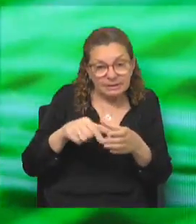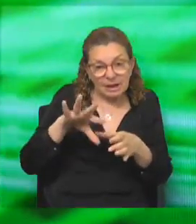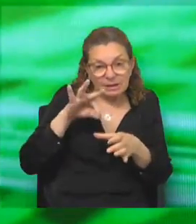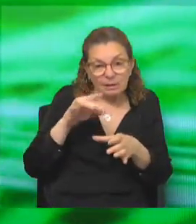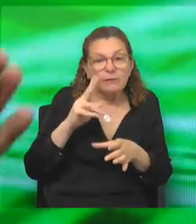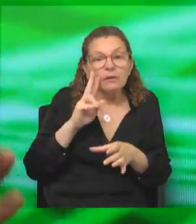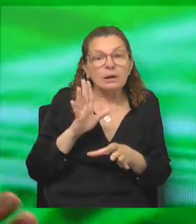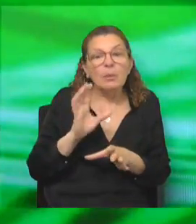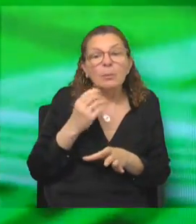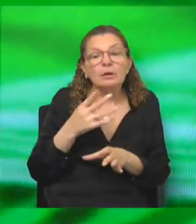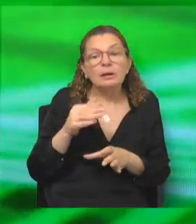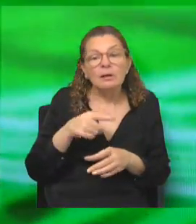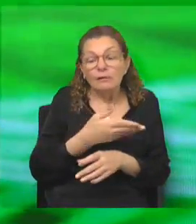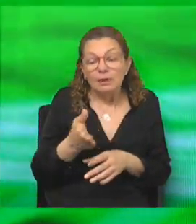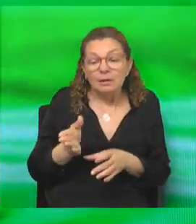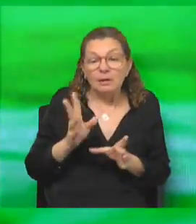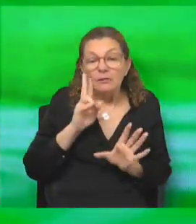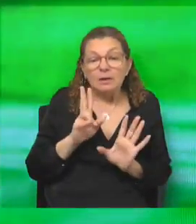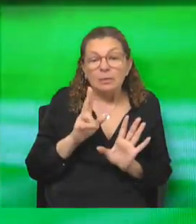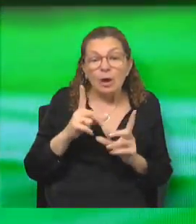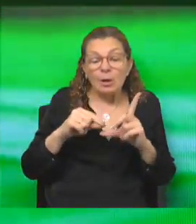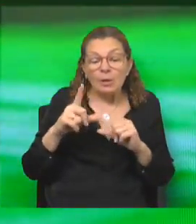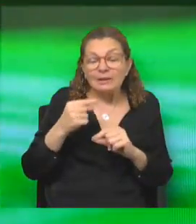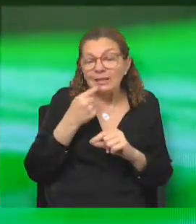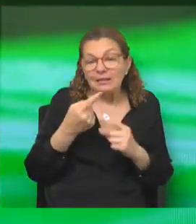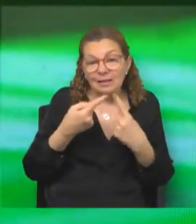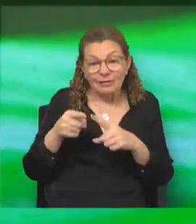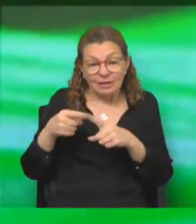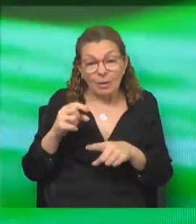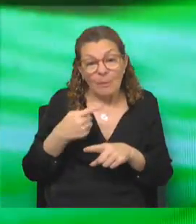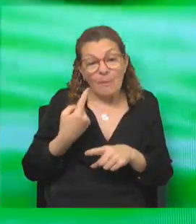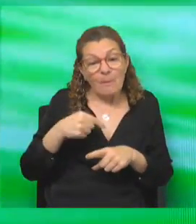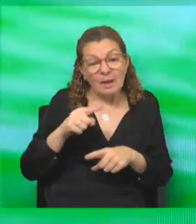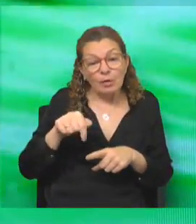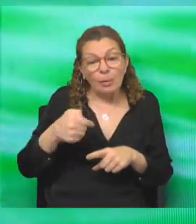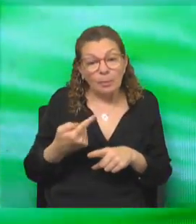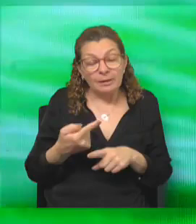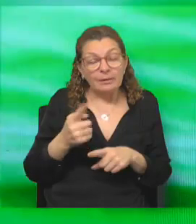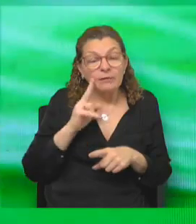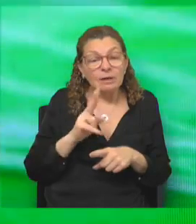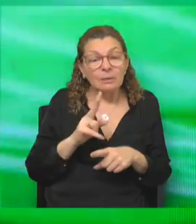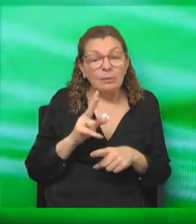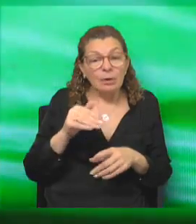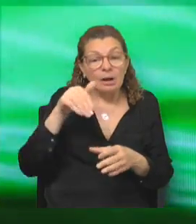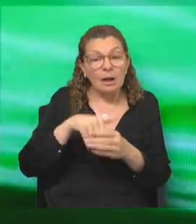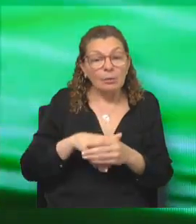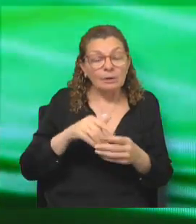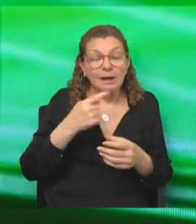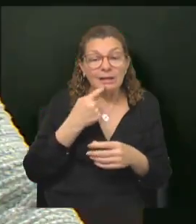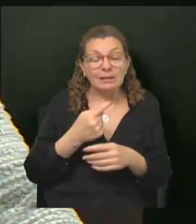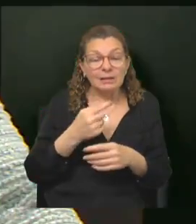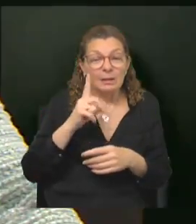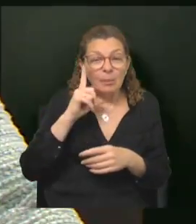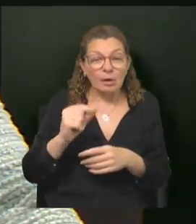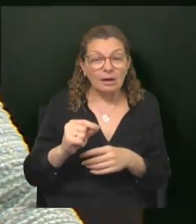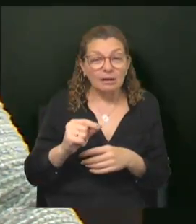veremos porque en la cancha se ven los pingos no las encuestas dicen cosas pero después eh es la es la urna la que canta no estamos lejos de